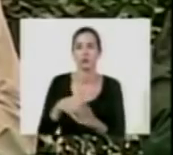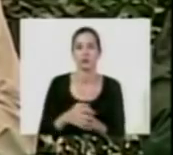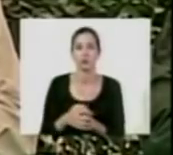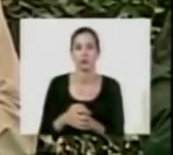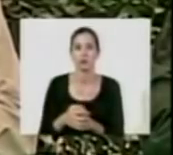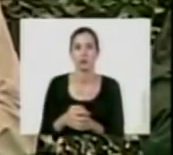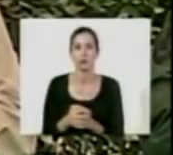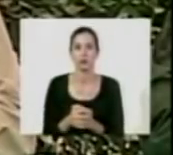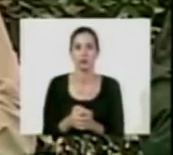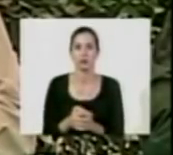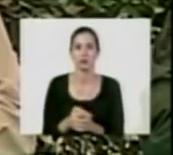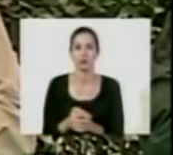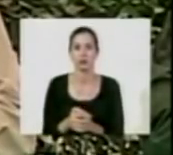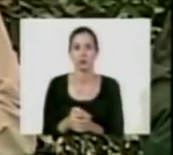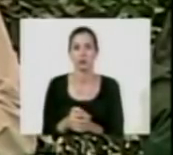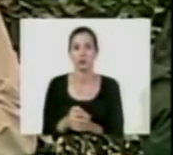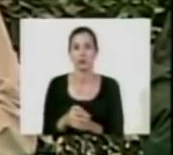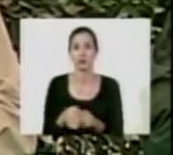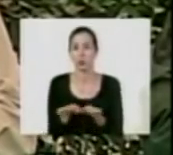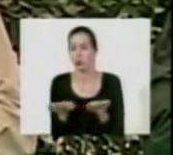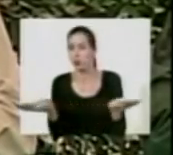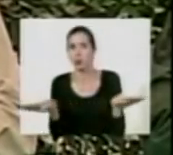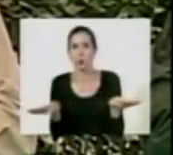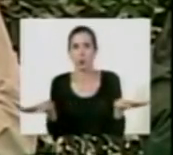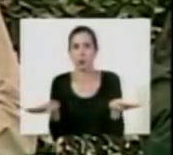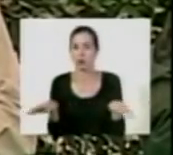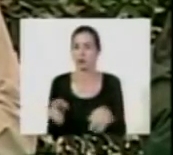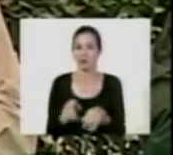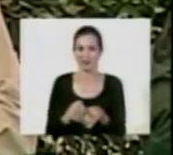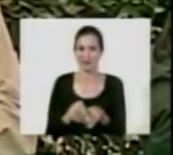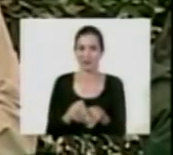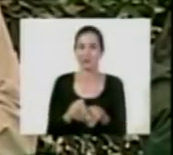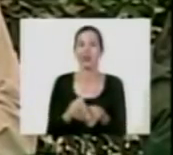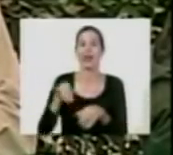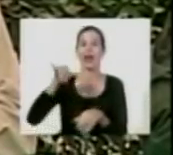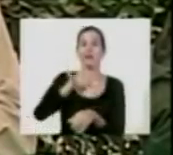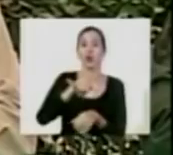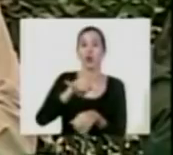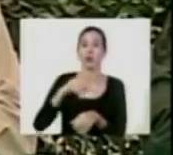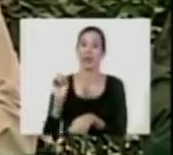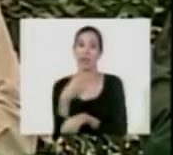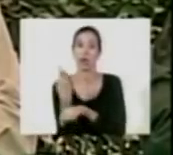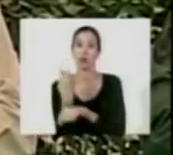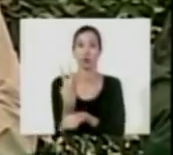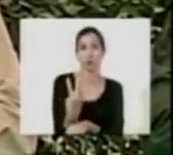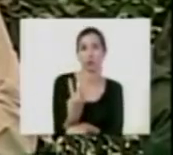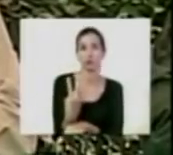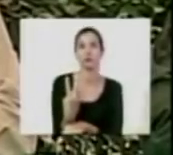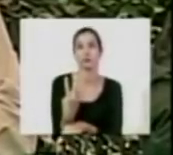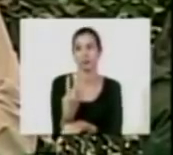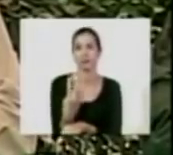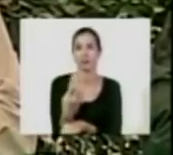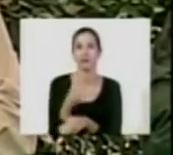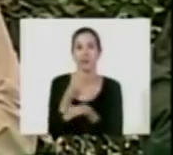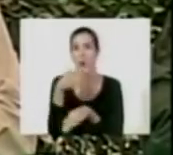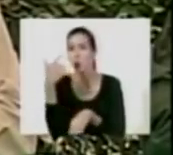aeronaves de ala fija y de ala rotatoria. Se le ha dado un tratamiento y están en el